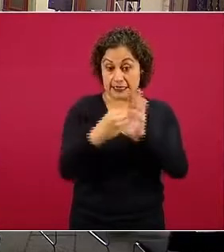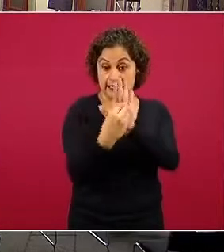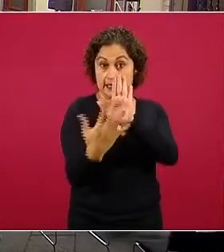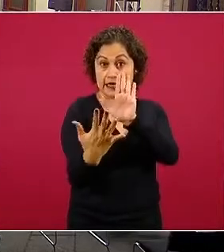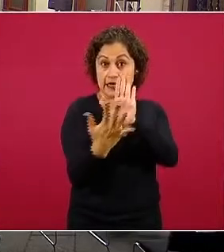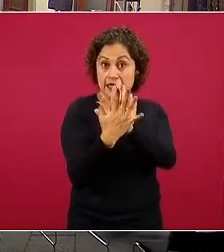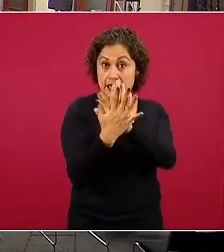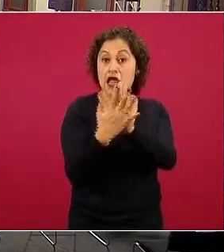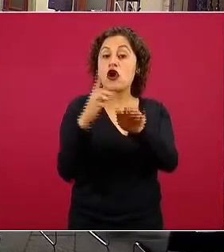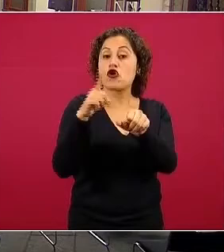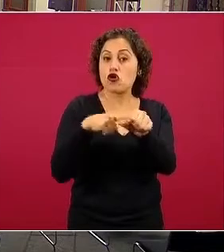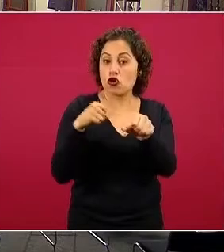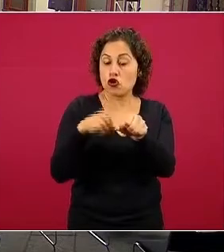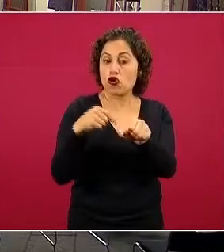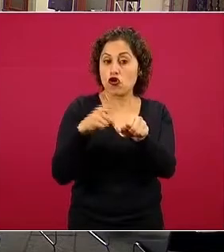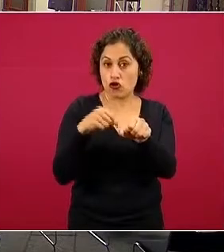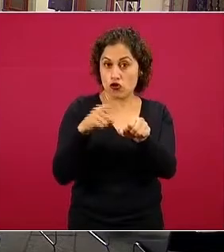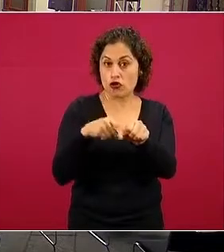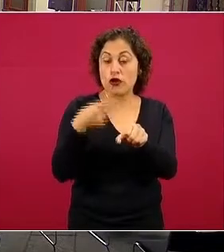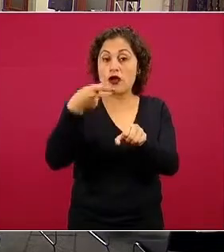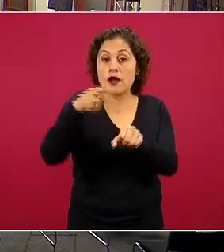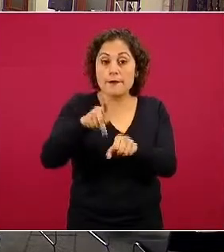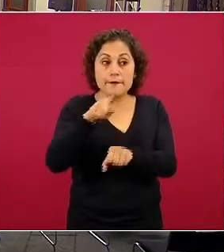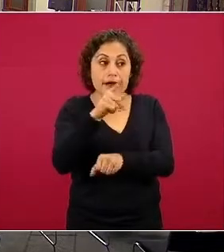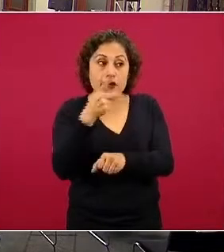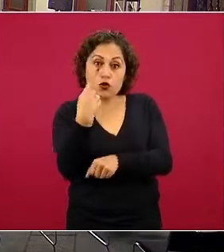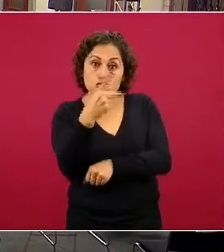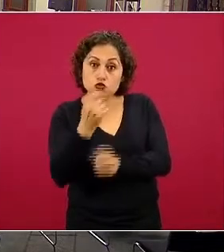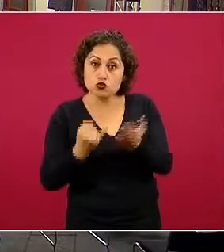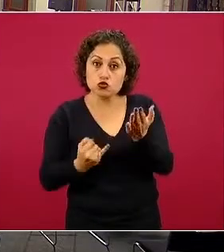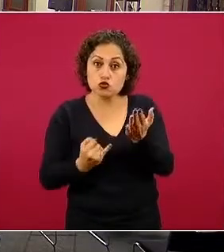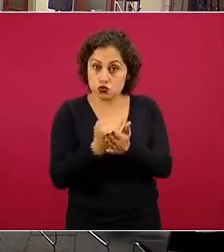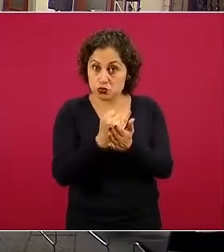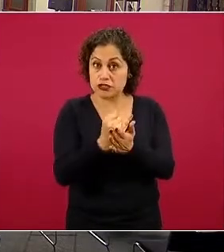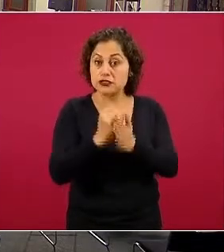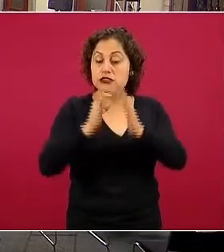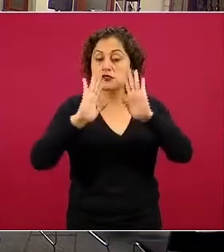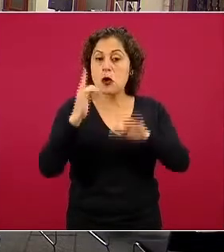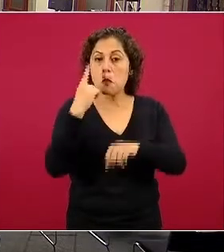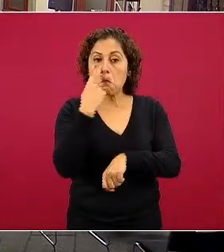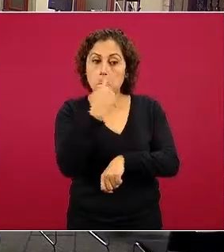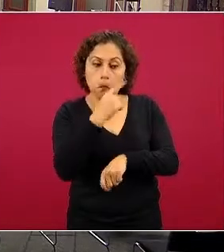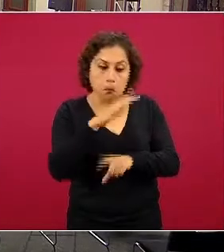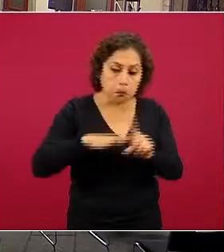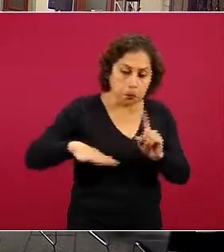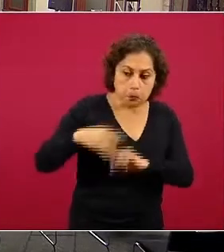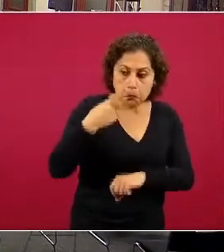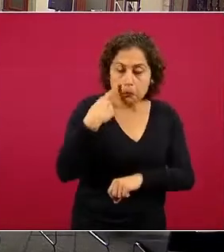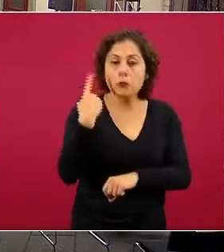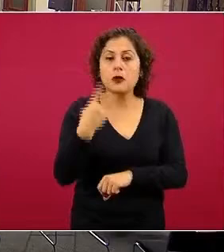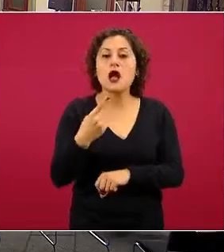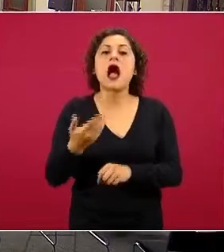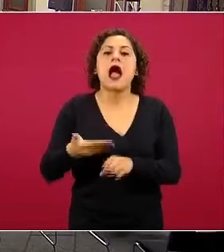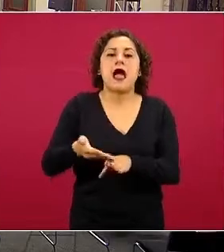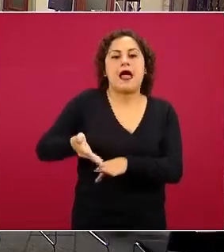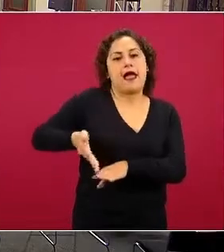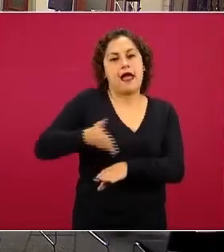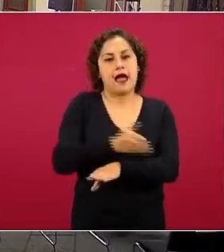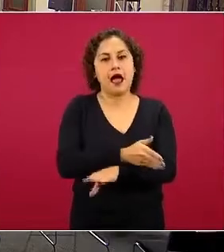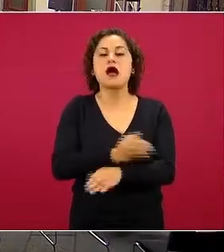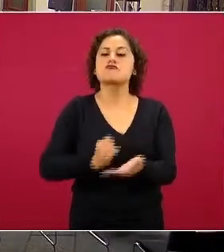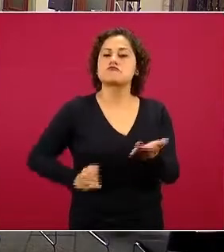ellos iniciaron con este rojo una semana antes de que nosotros lo anunciáramos, y con esto iniciaron las actividades para mitigar